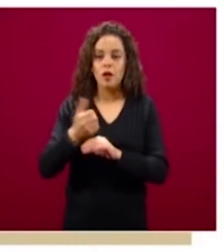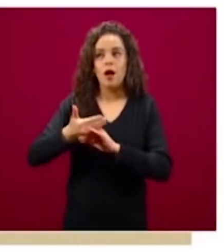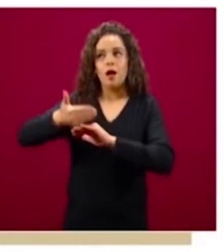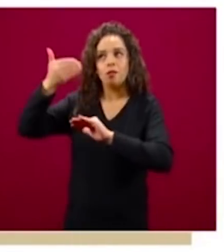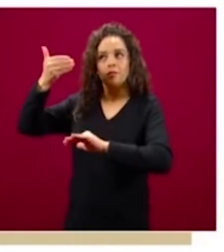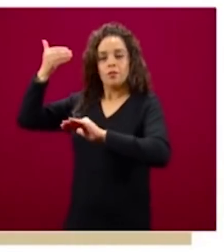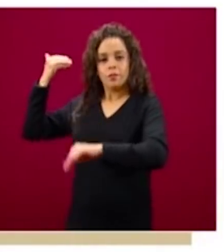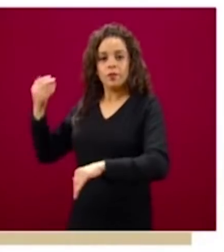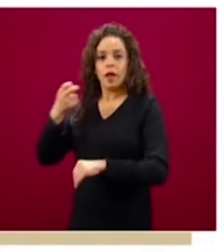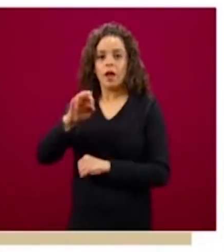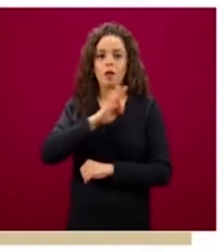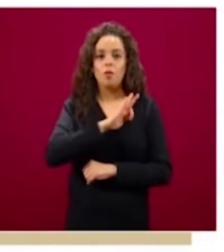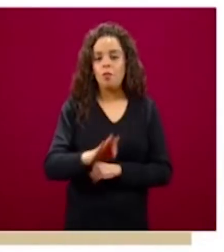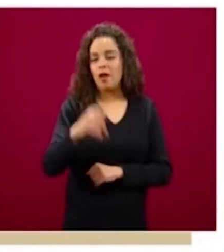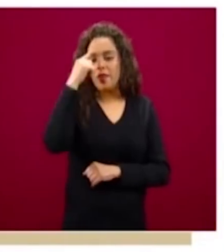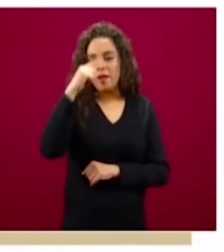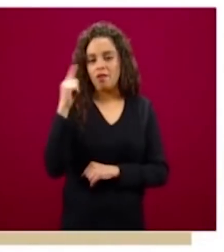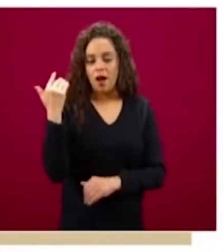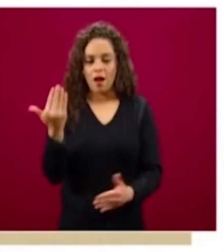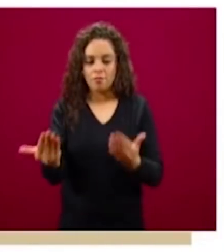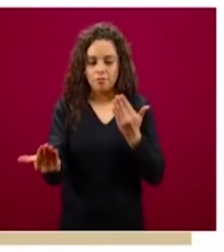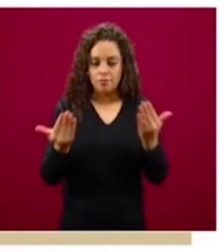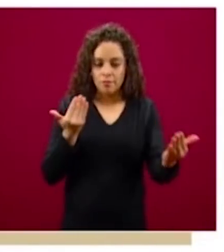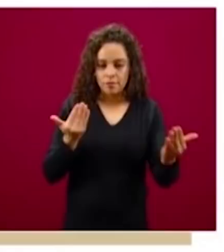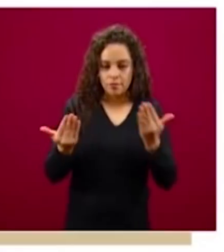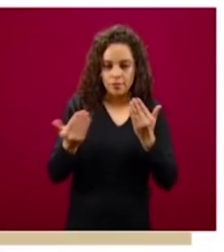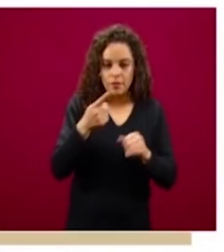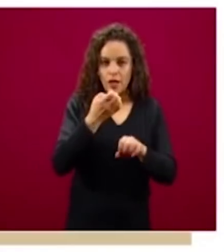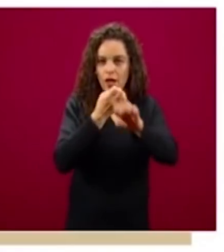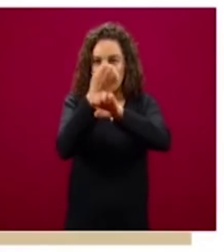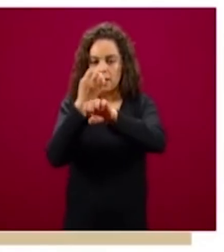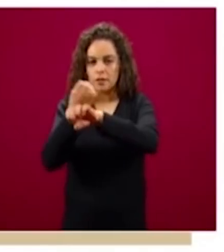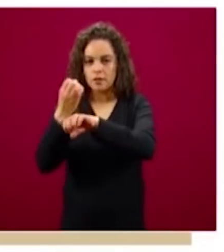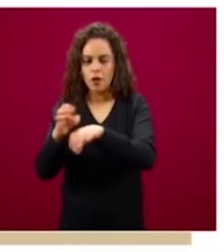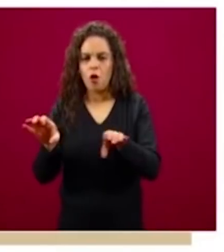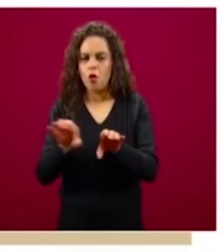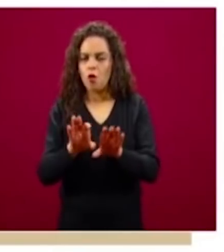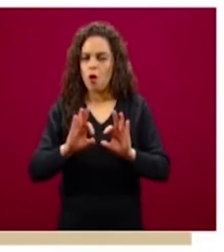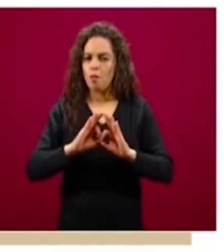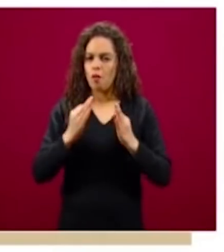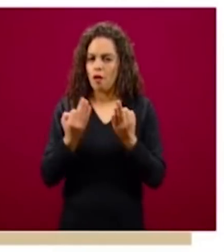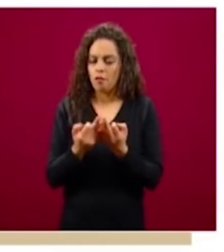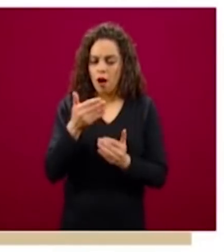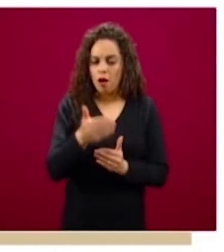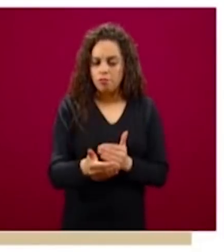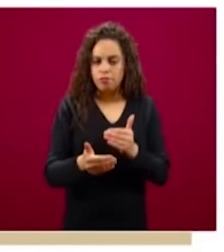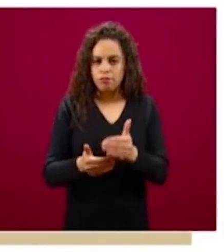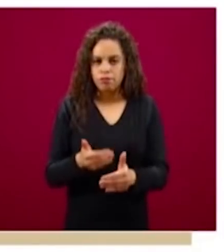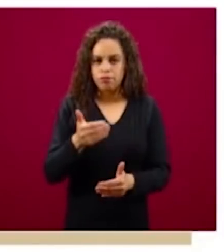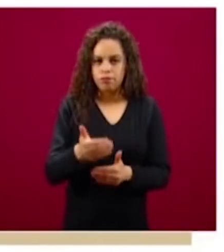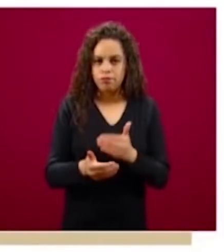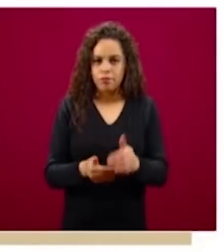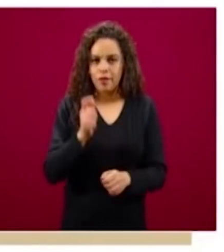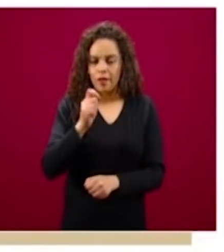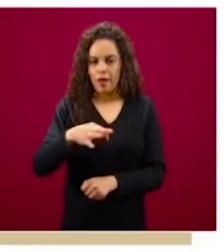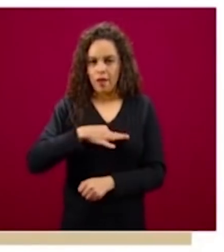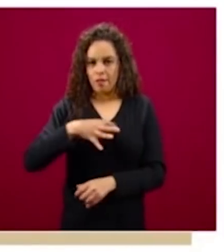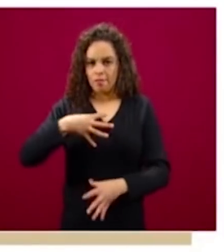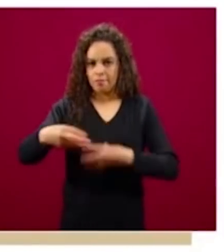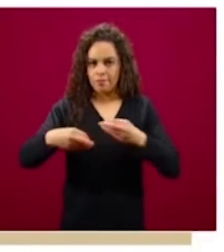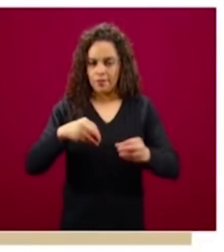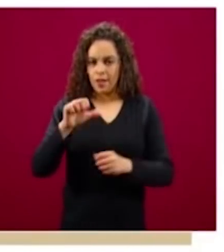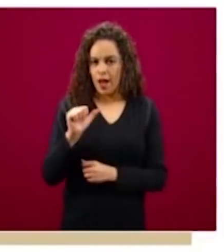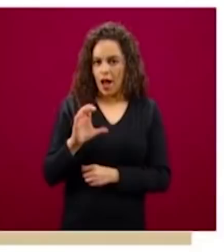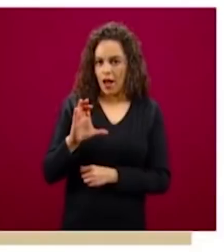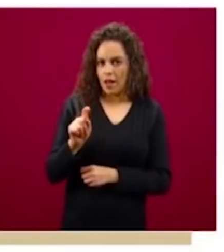hacer comparación entre aquellas entidades para ver cómo se ha ido presentando, comportando la epidemia activa en